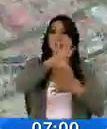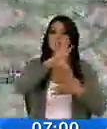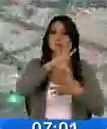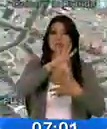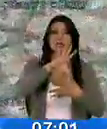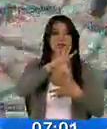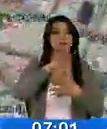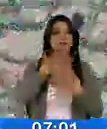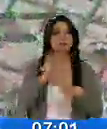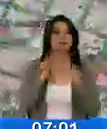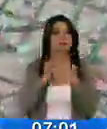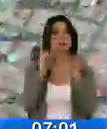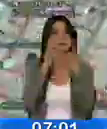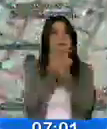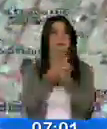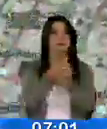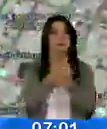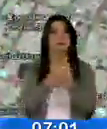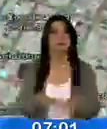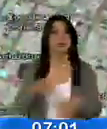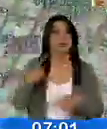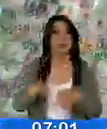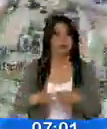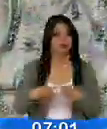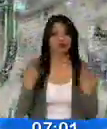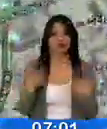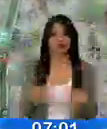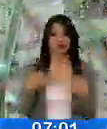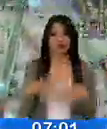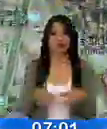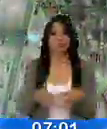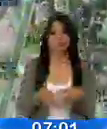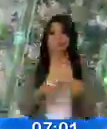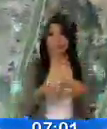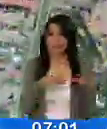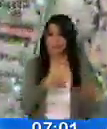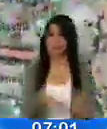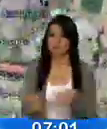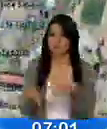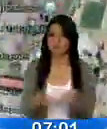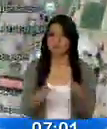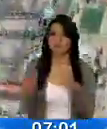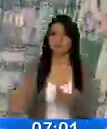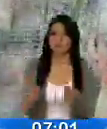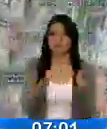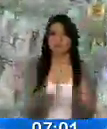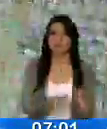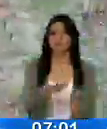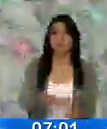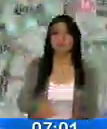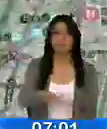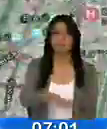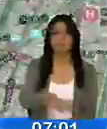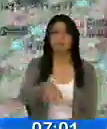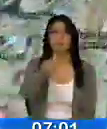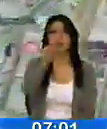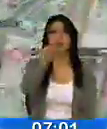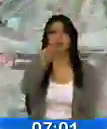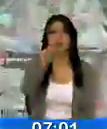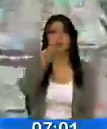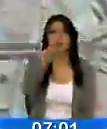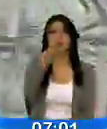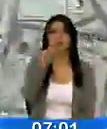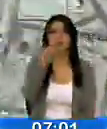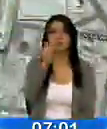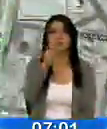va complicando. Para que vea que Quito se ha encendido y fuerte. Y si vamos un poquito más hacia el norte, vamos hacia la Galo